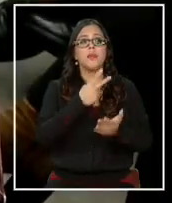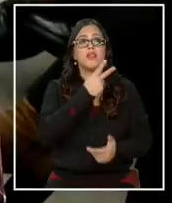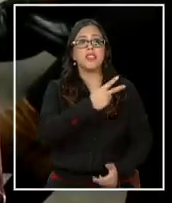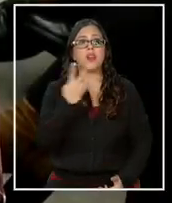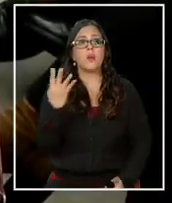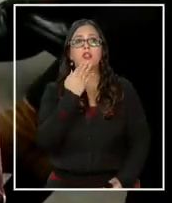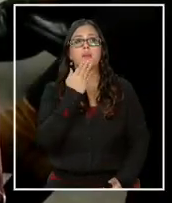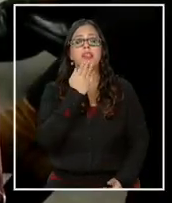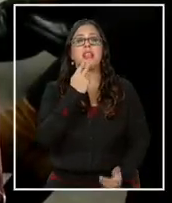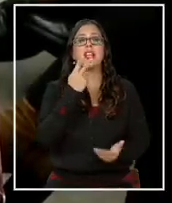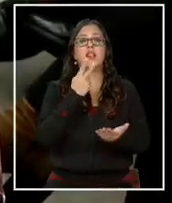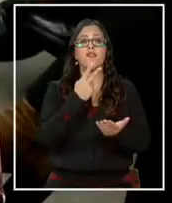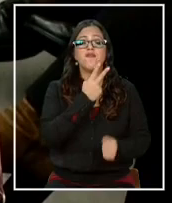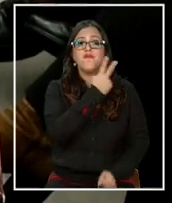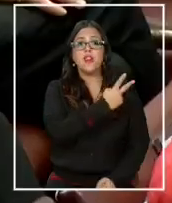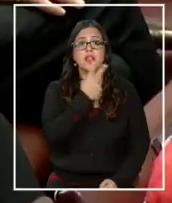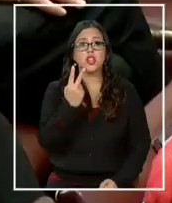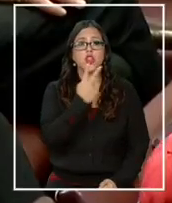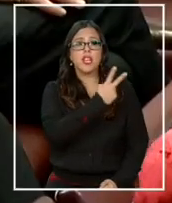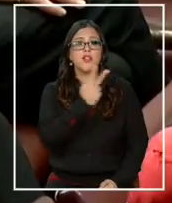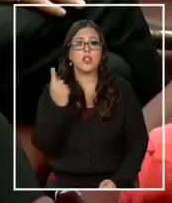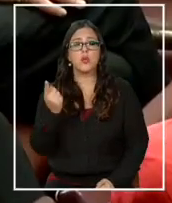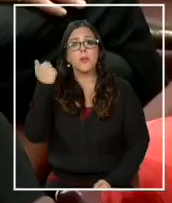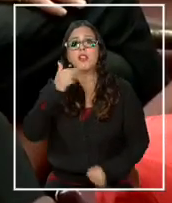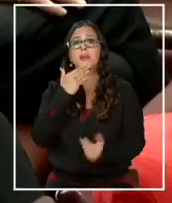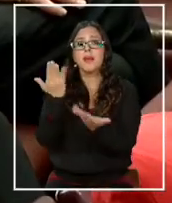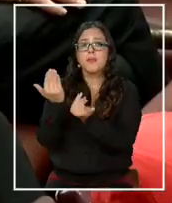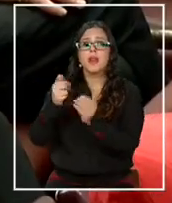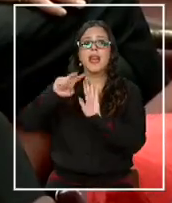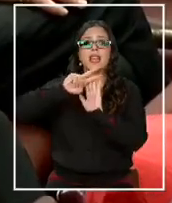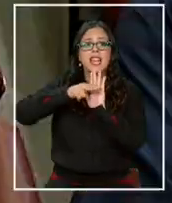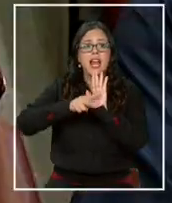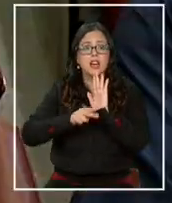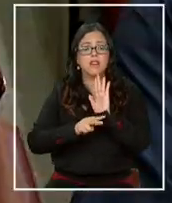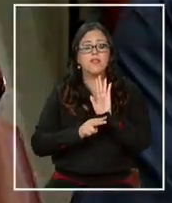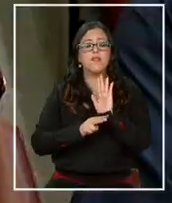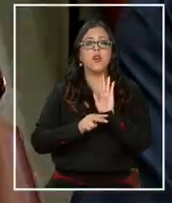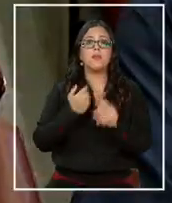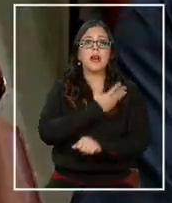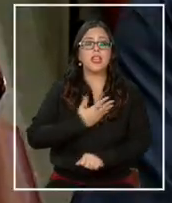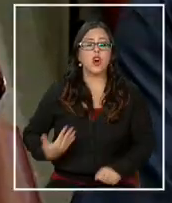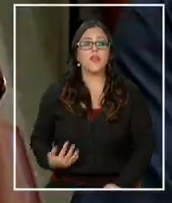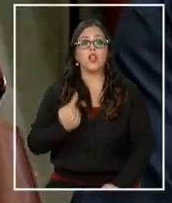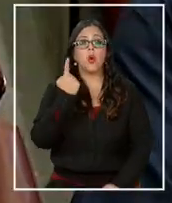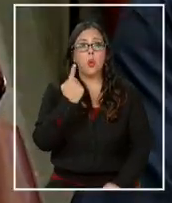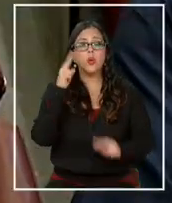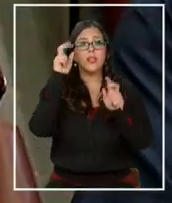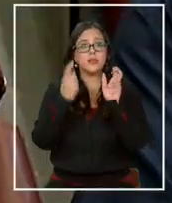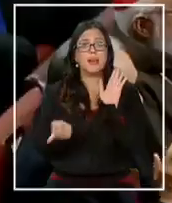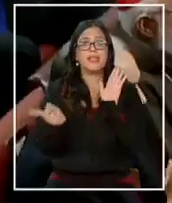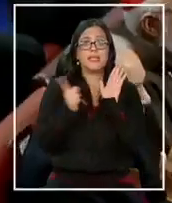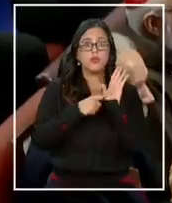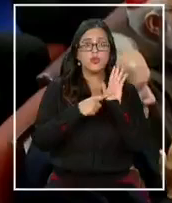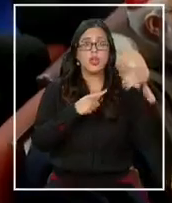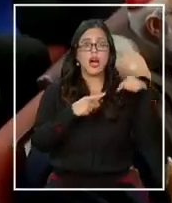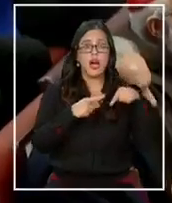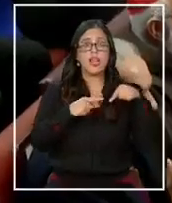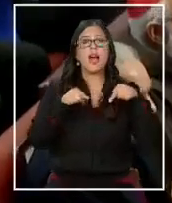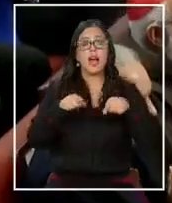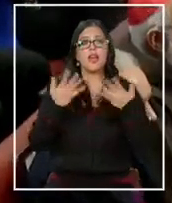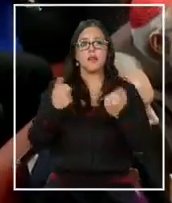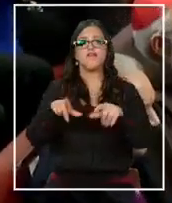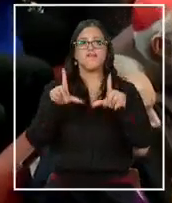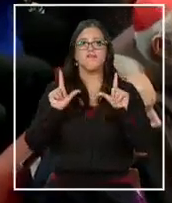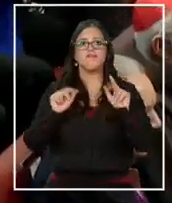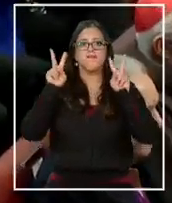de los puntos donde más expectación había era sobre las reformas del gobierno. Una de ellas, la tributaria, una de las principales